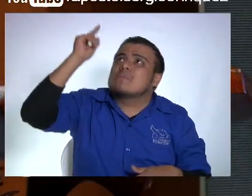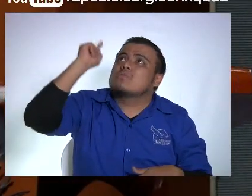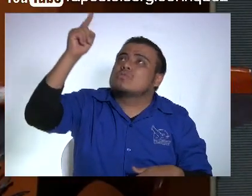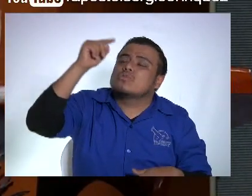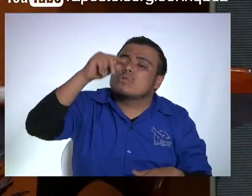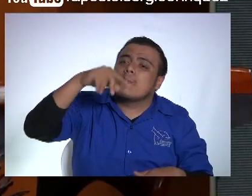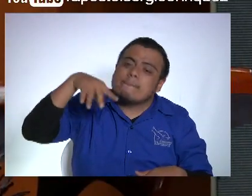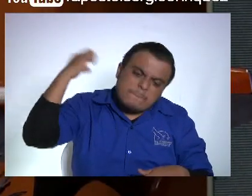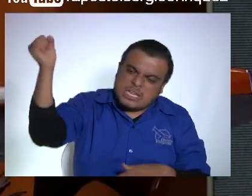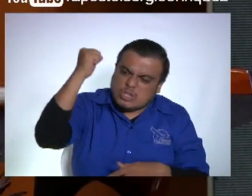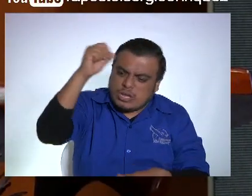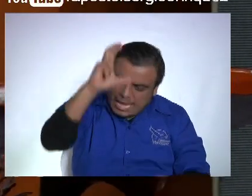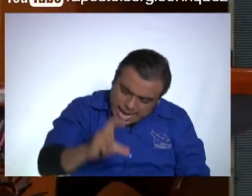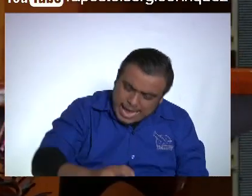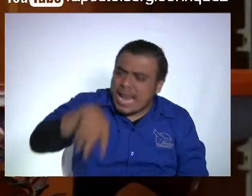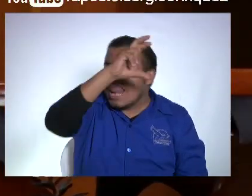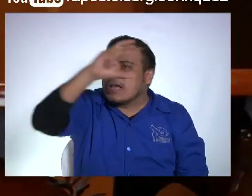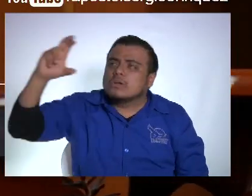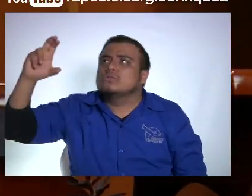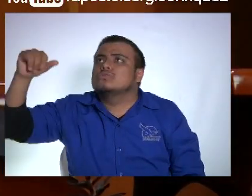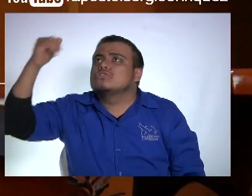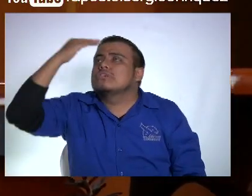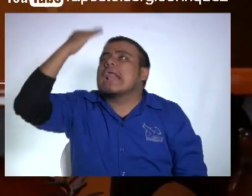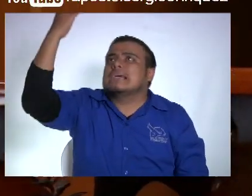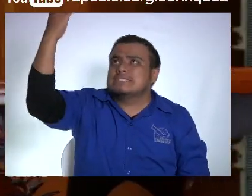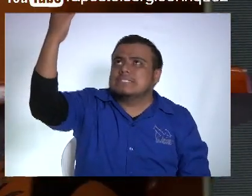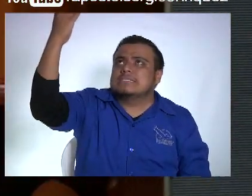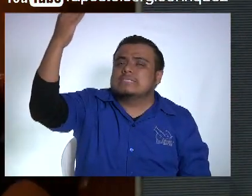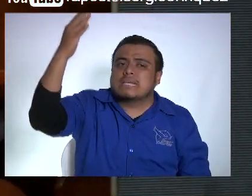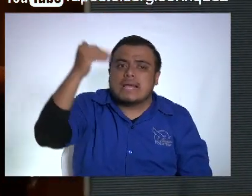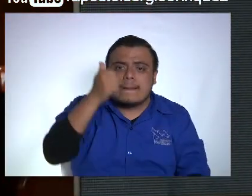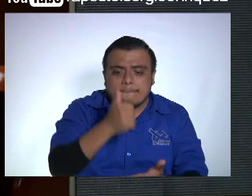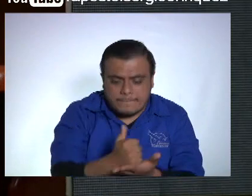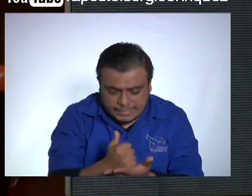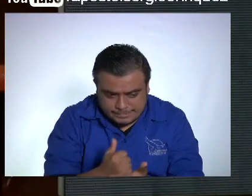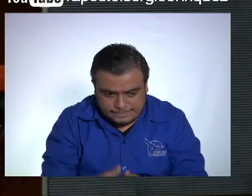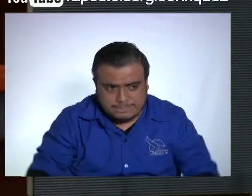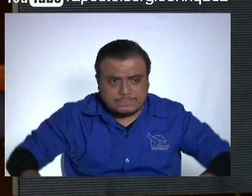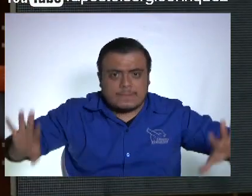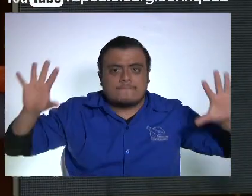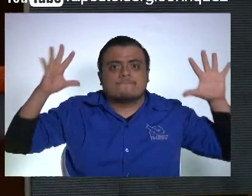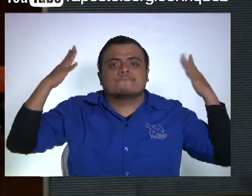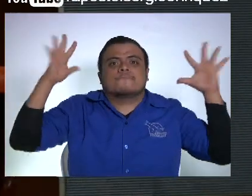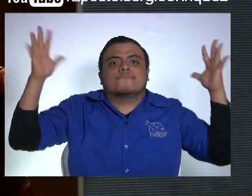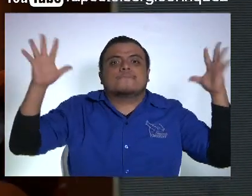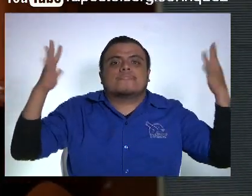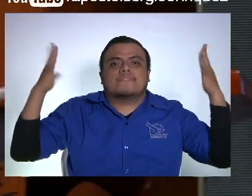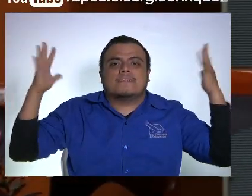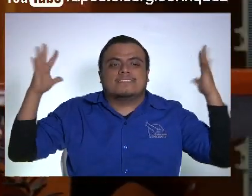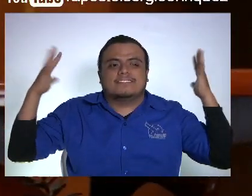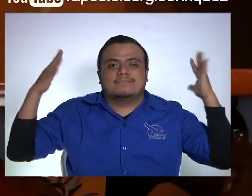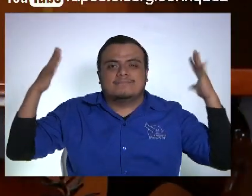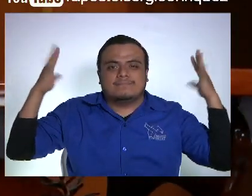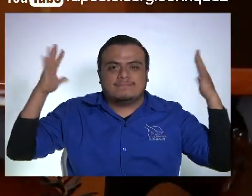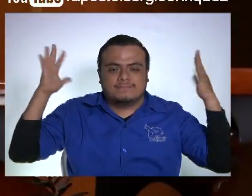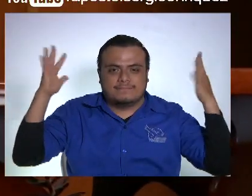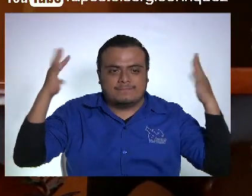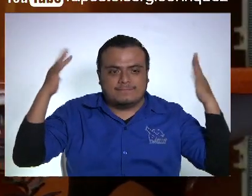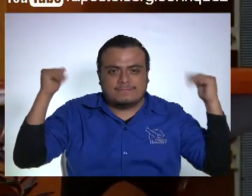cruz del Calvario. Gracias, Señor Jesús. Aleluya, dele fuerte ese aplauso a Cristo.